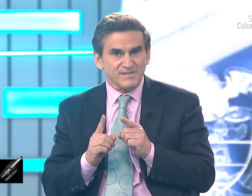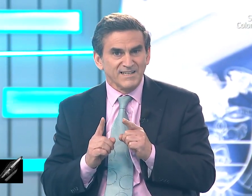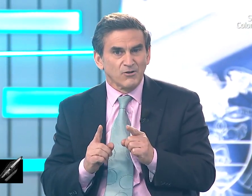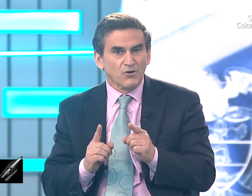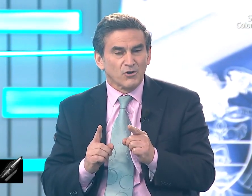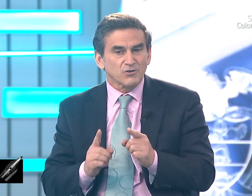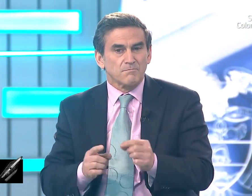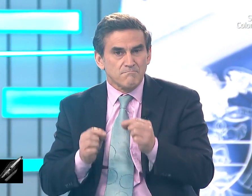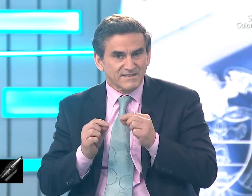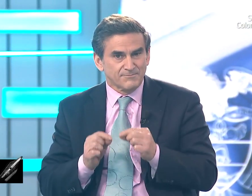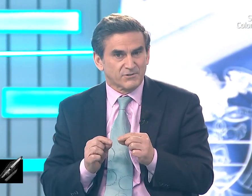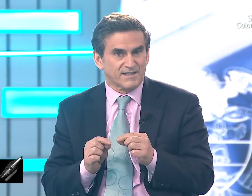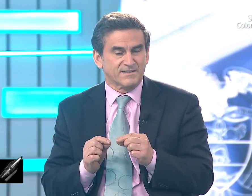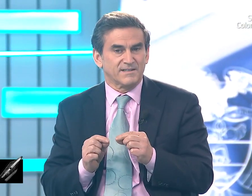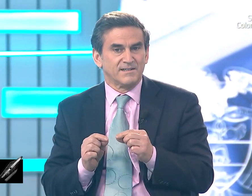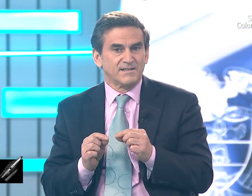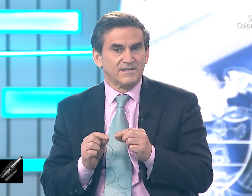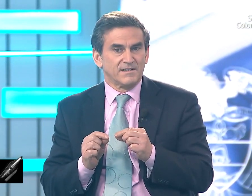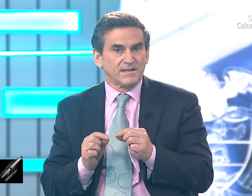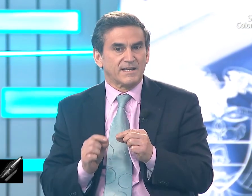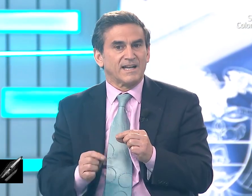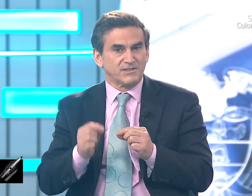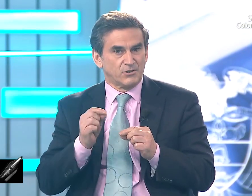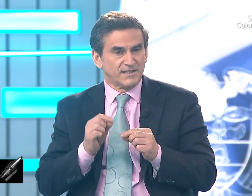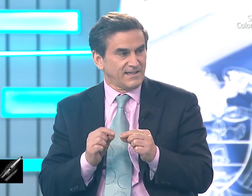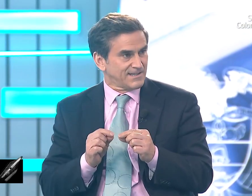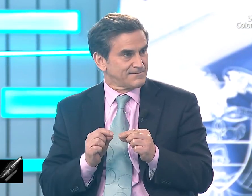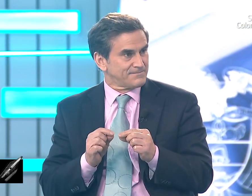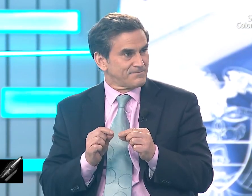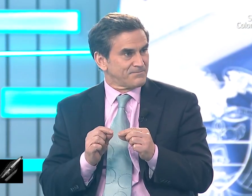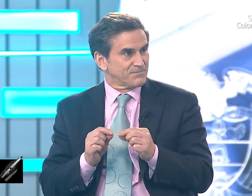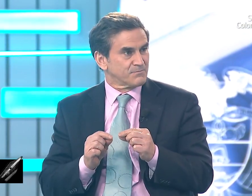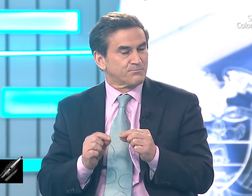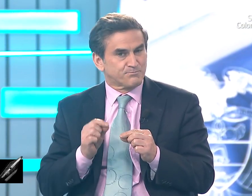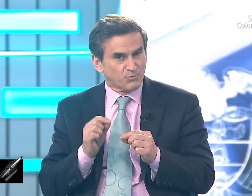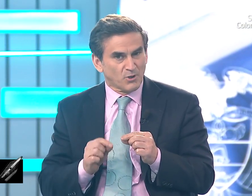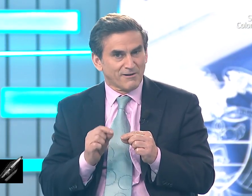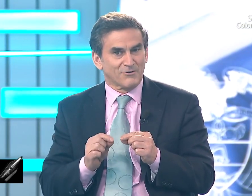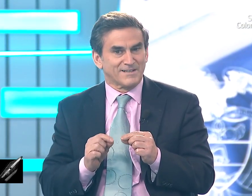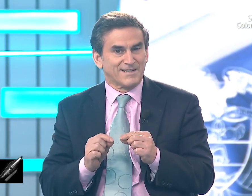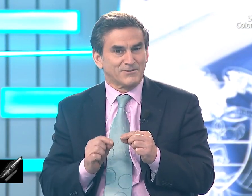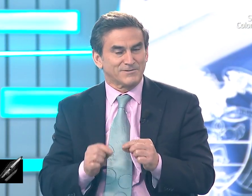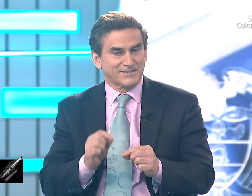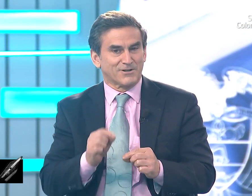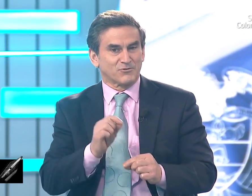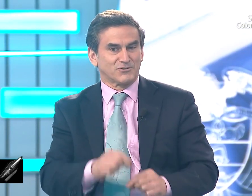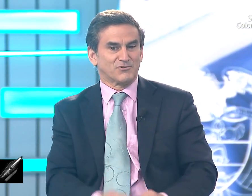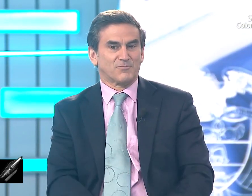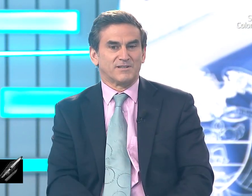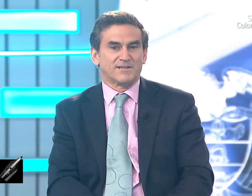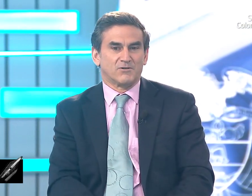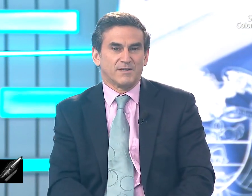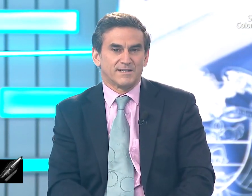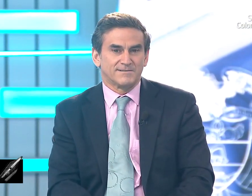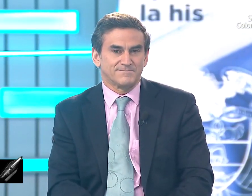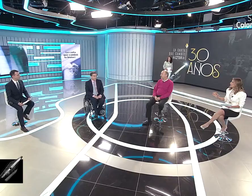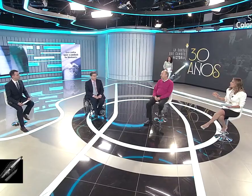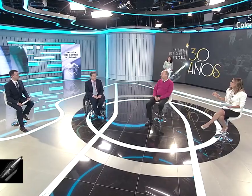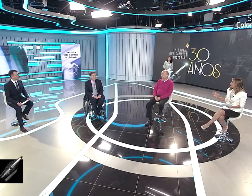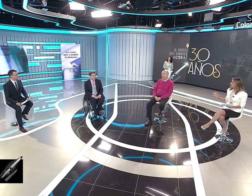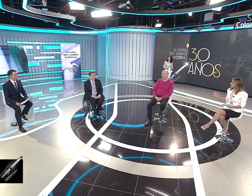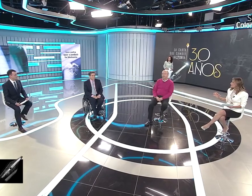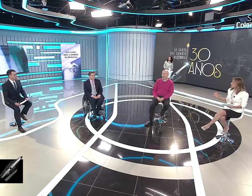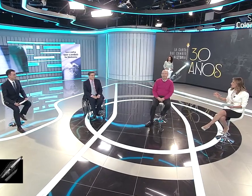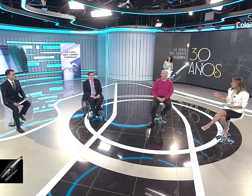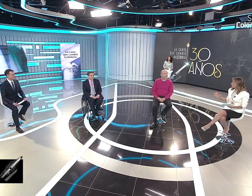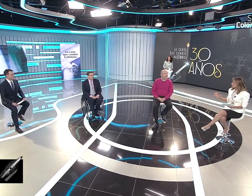importantes y de los logros más importantes que la ciudadanía pudo haberlo ganado dentro de la Constitución Política colombiana. Sin